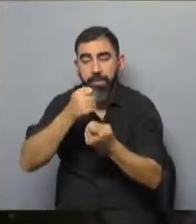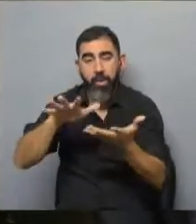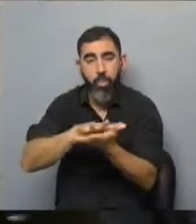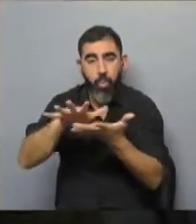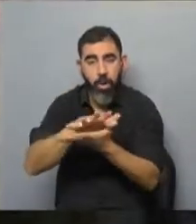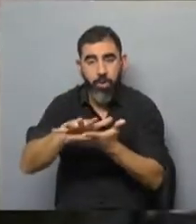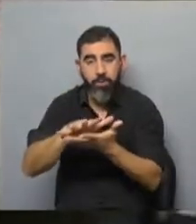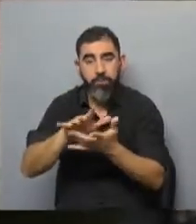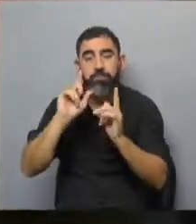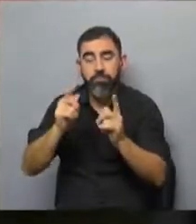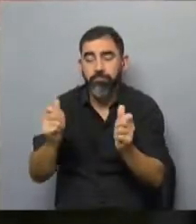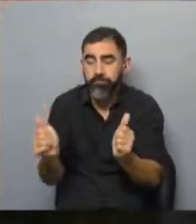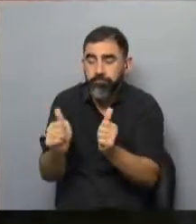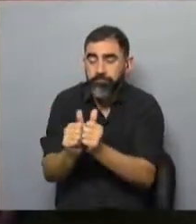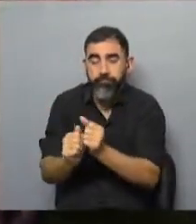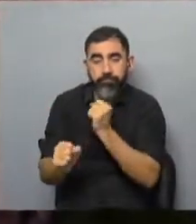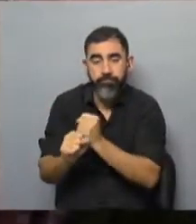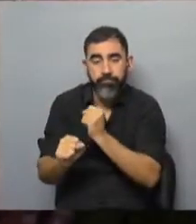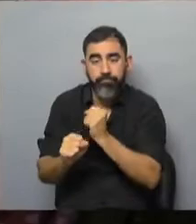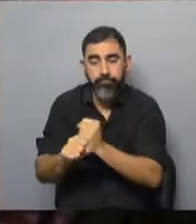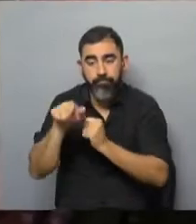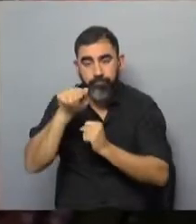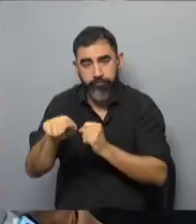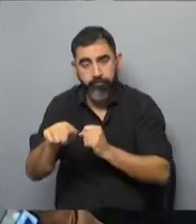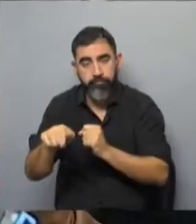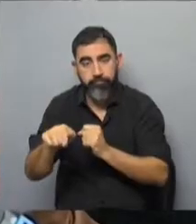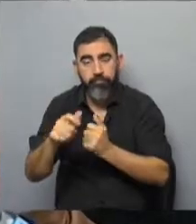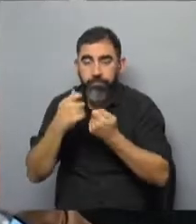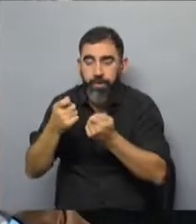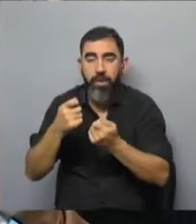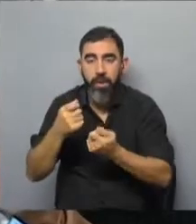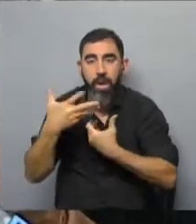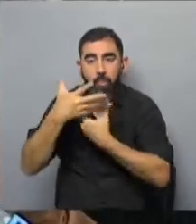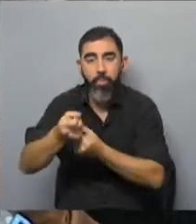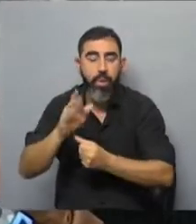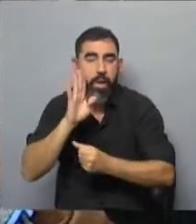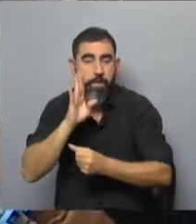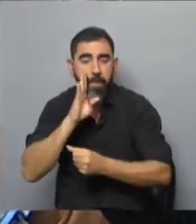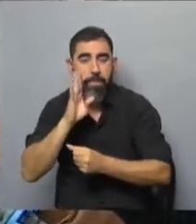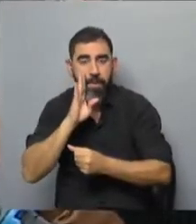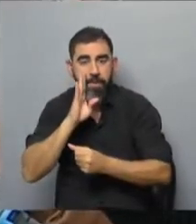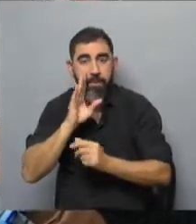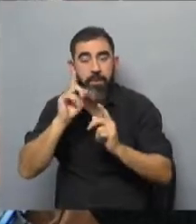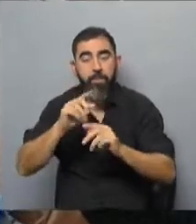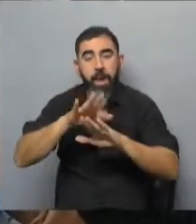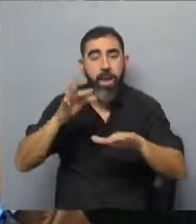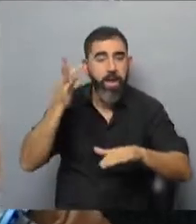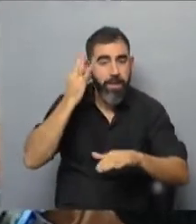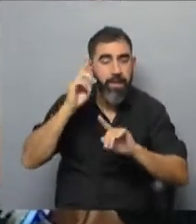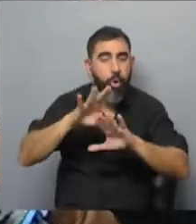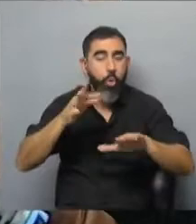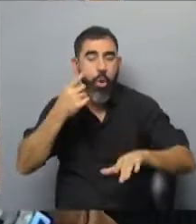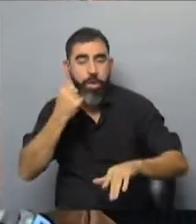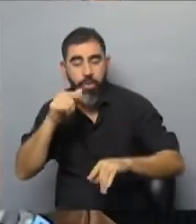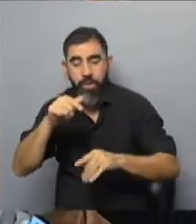y bueno, y que juntos estamos trabajando para eso, ¿no? Para darle una mano a las mamás y a las niñas y a los niños